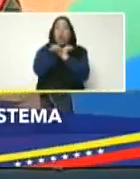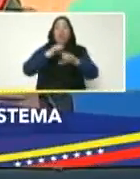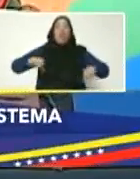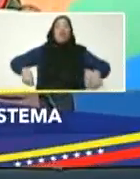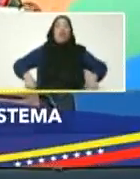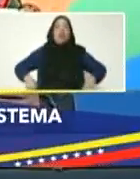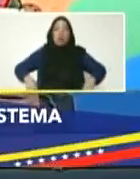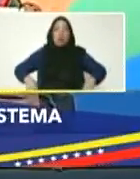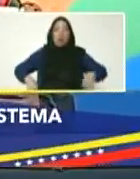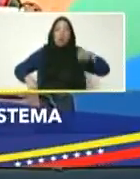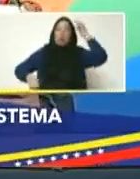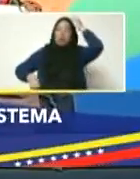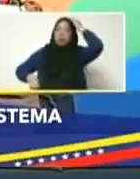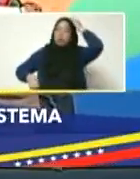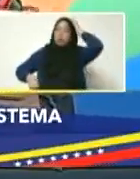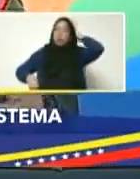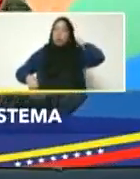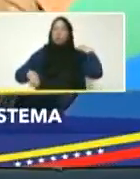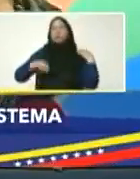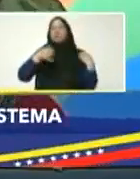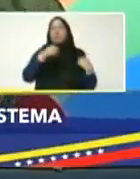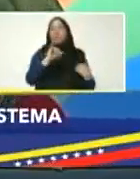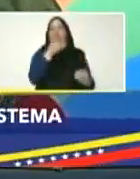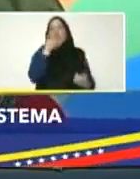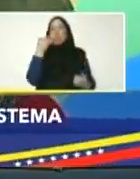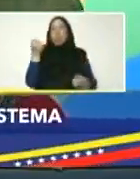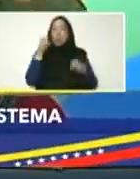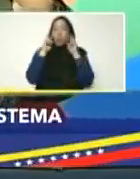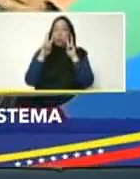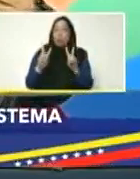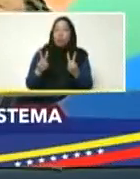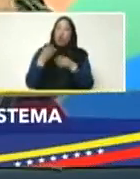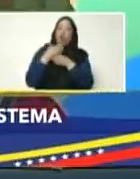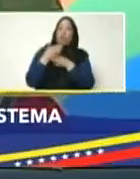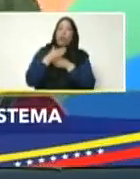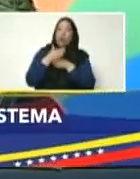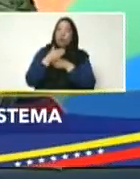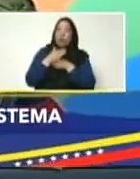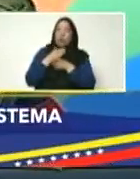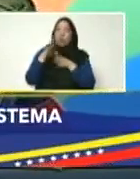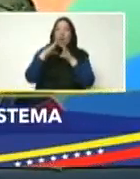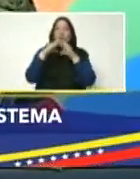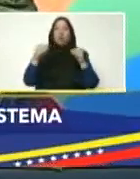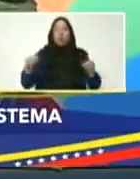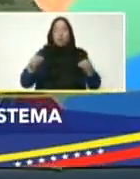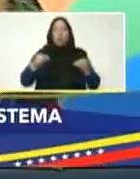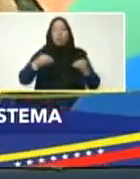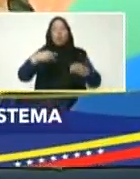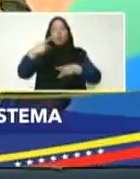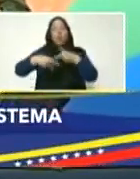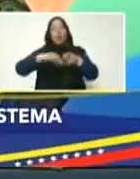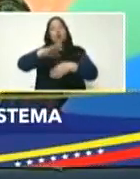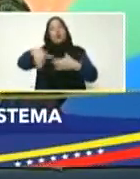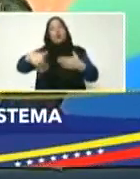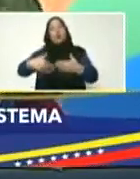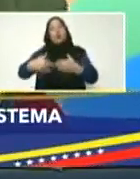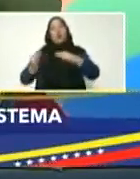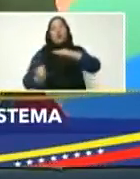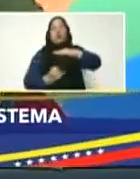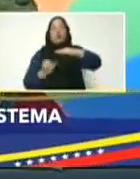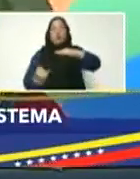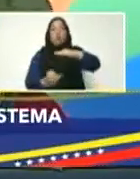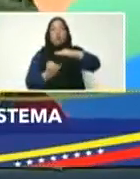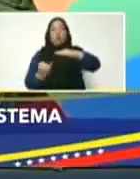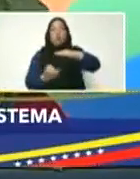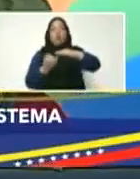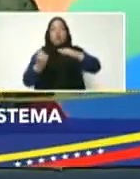conjunto, pero queremos que esto sea una materia vista y compartida a todos los niveles, por todas las instituciones y por